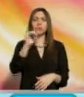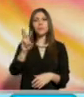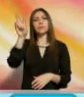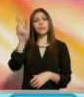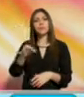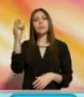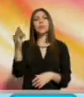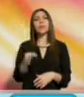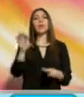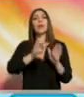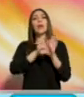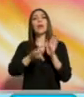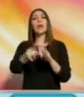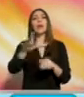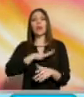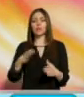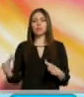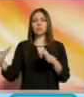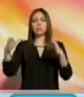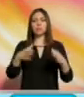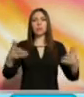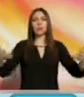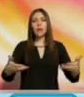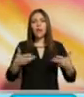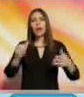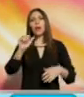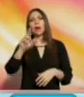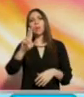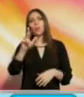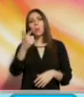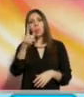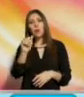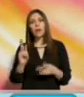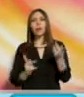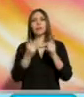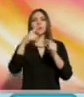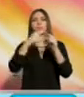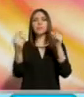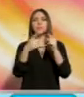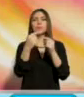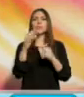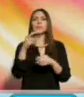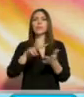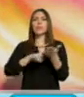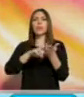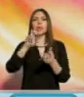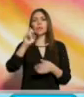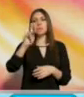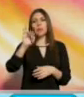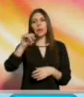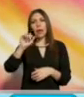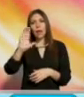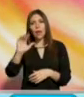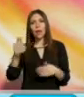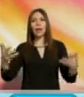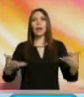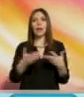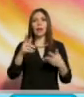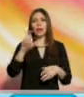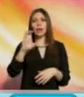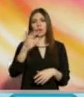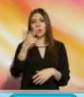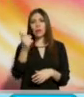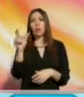una ensalada, vamos a suponer arúgula, espinacas, lechuga. Cuando yo le adiciono aceite de oliva, le estoy